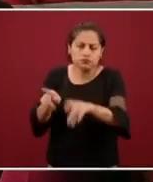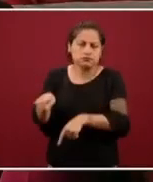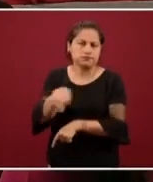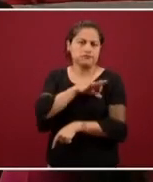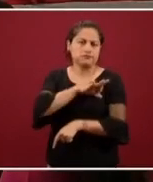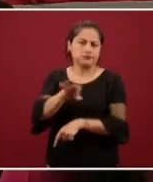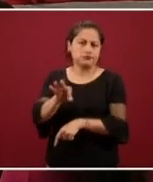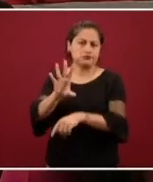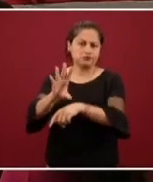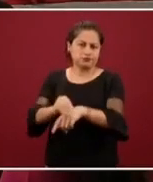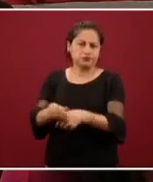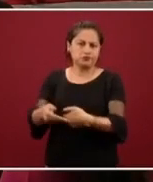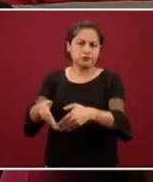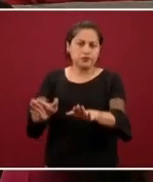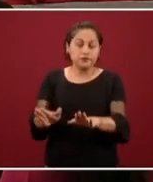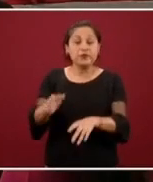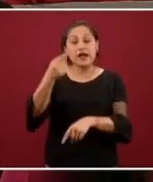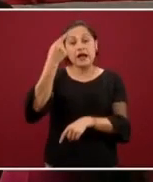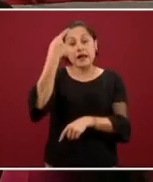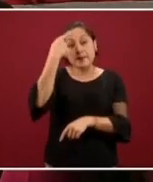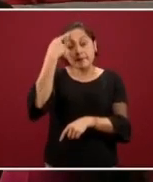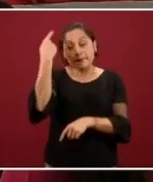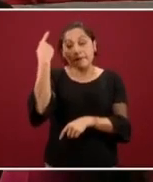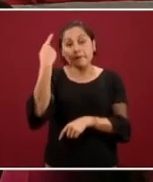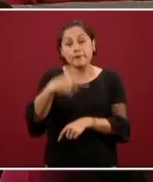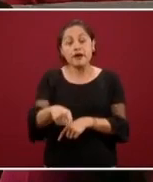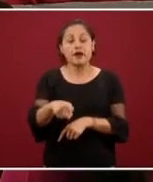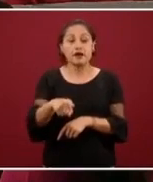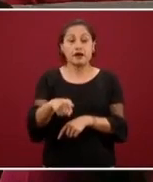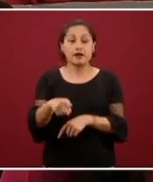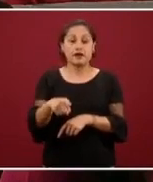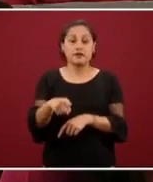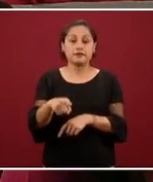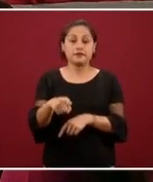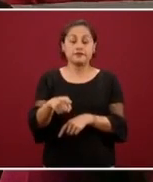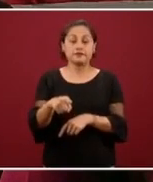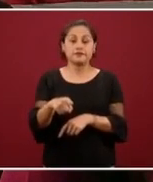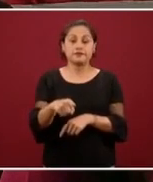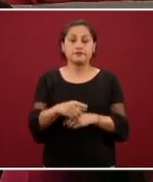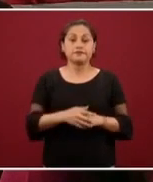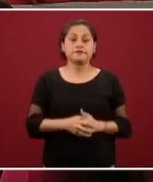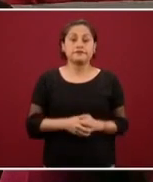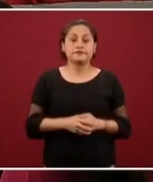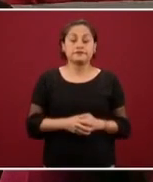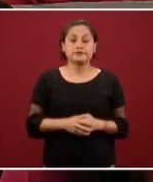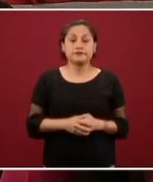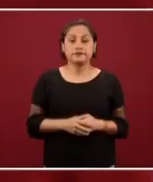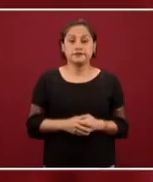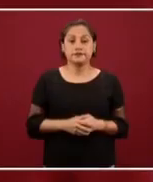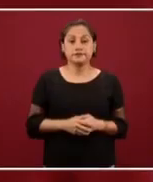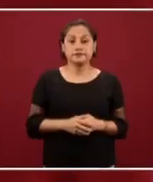poder mitigar, poder disminuir la vida,